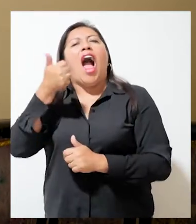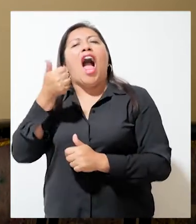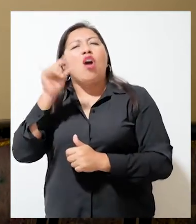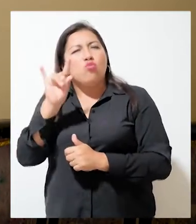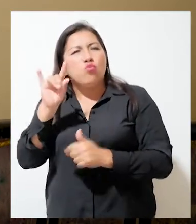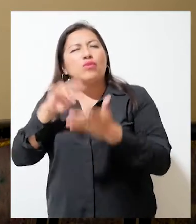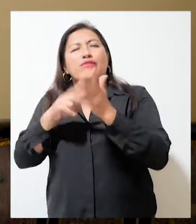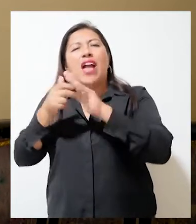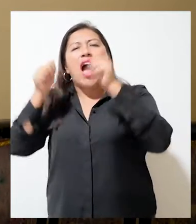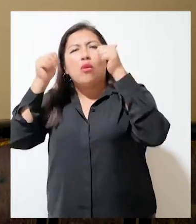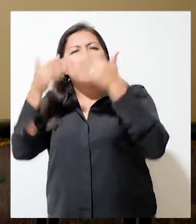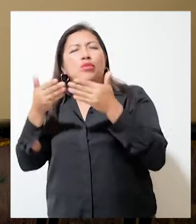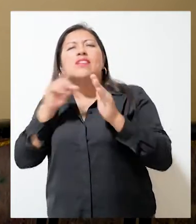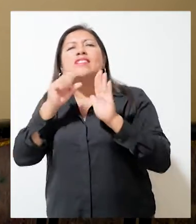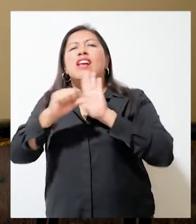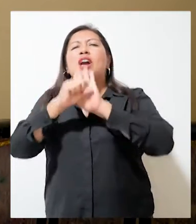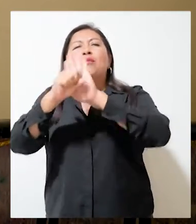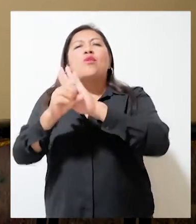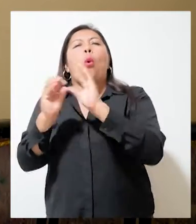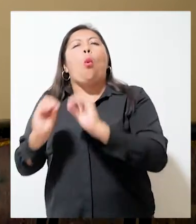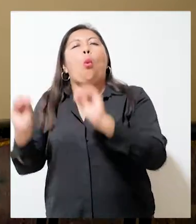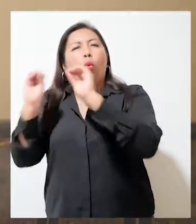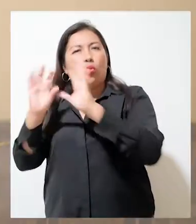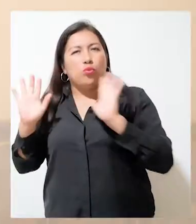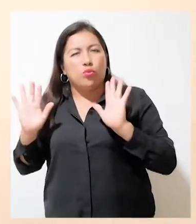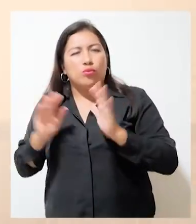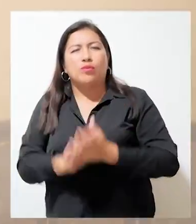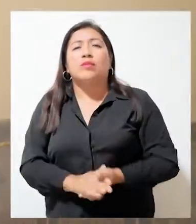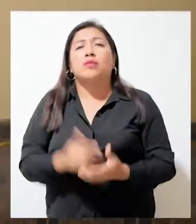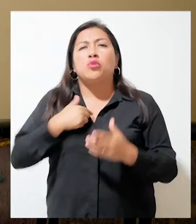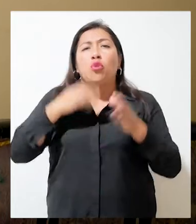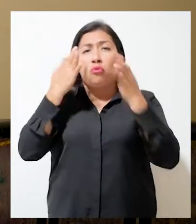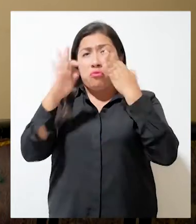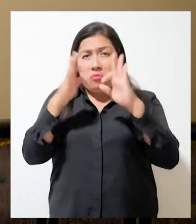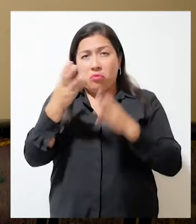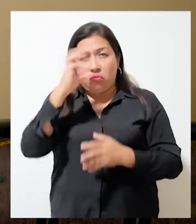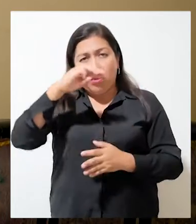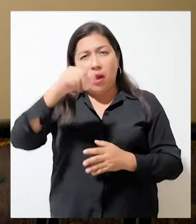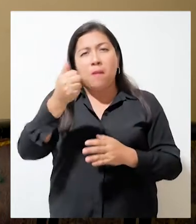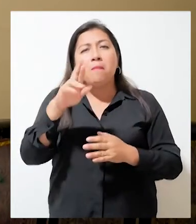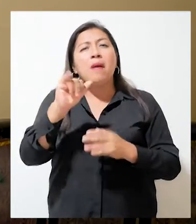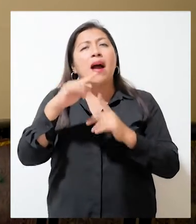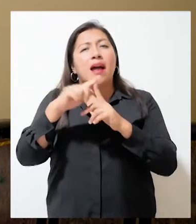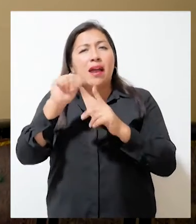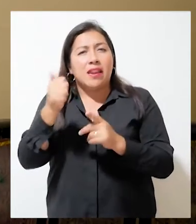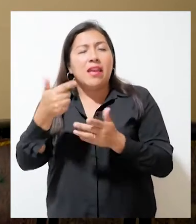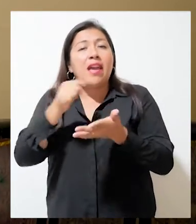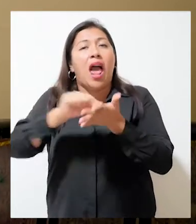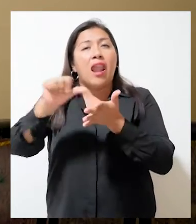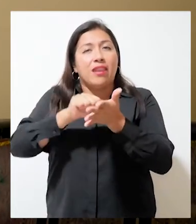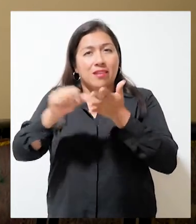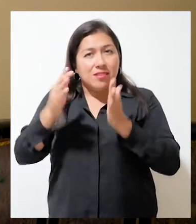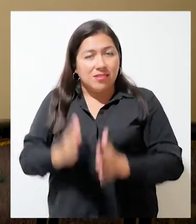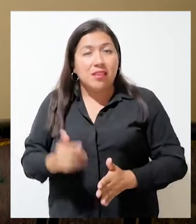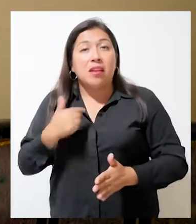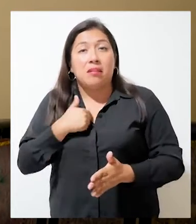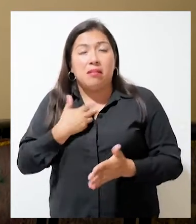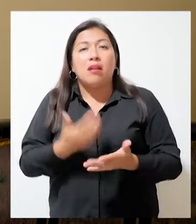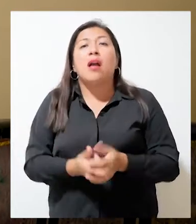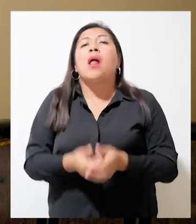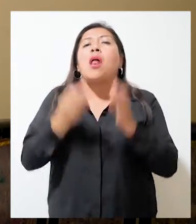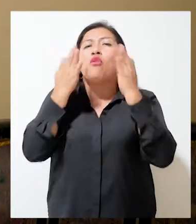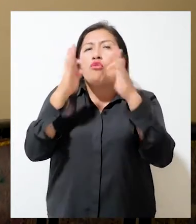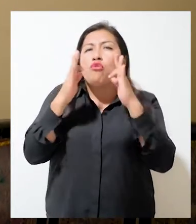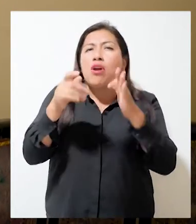AU, que es autista, el símbolo del oro. Yo estoy en el Facebook como Marita Carrión Artista, que es el